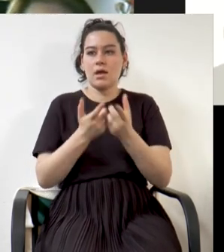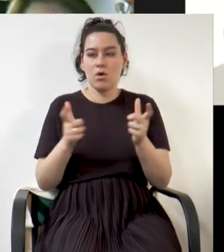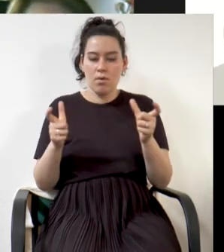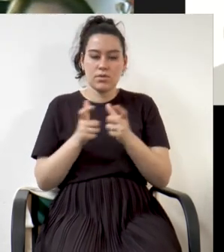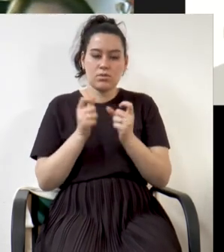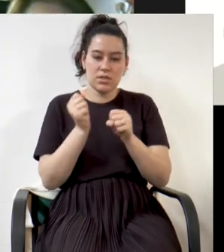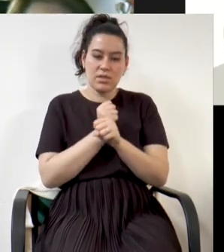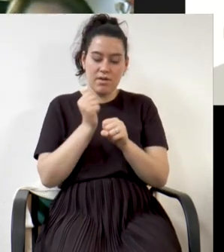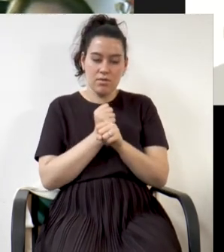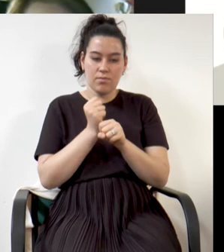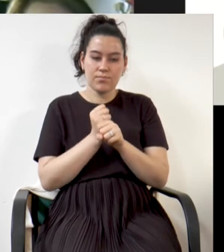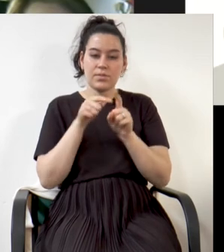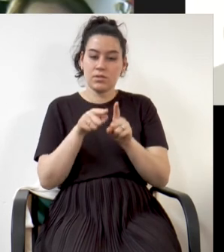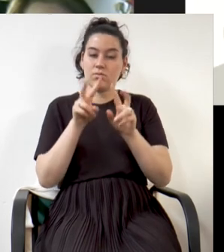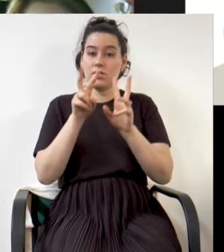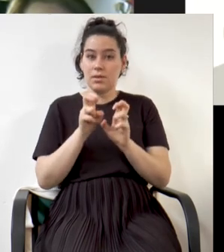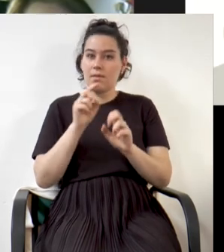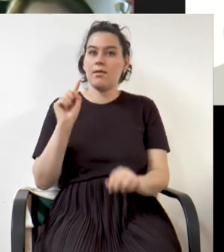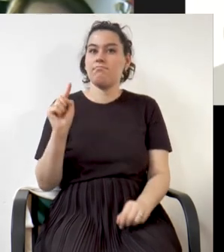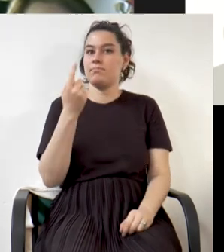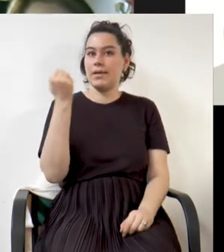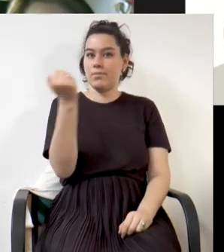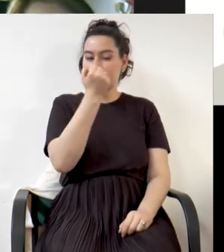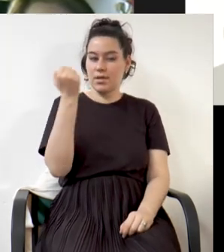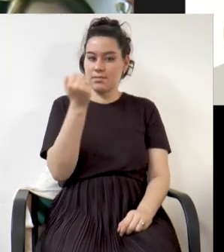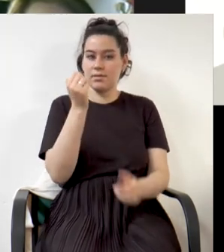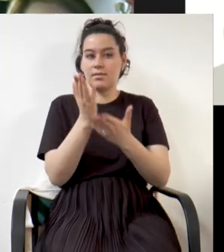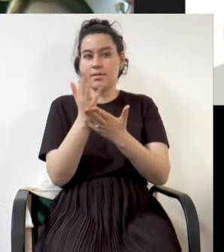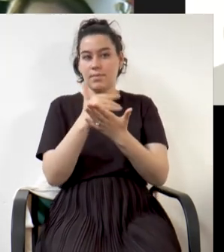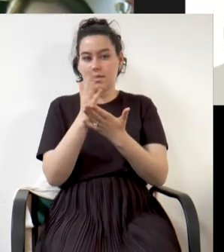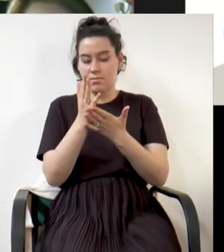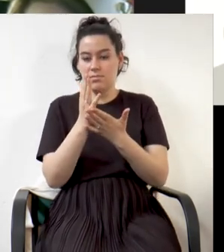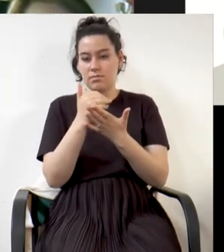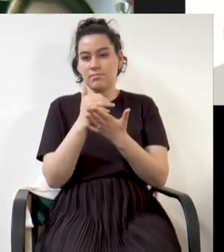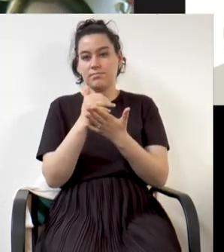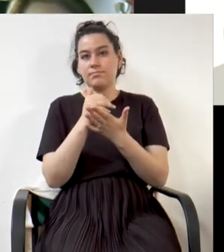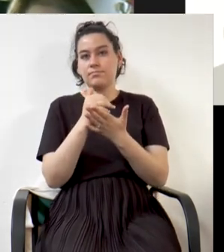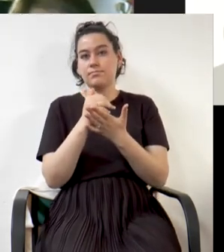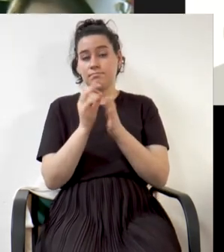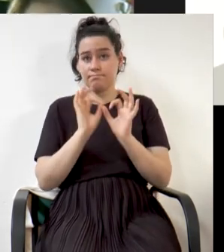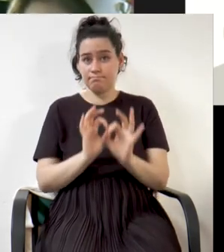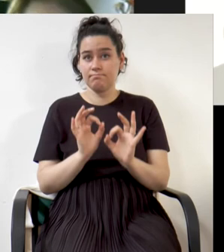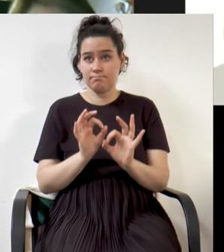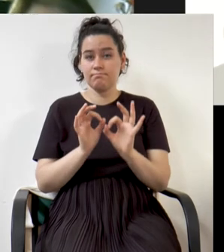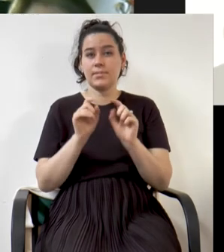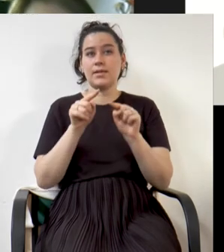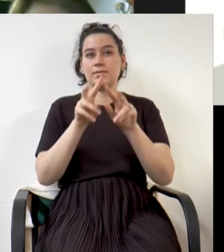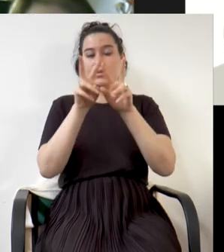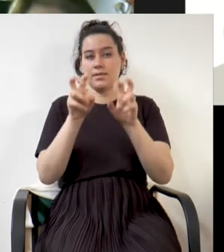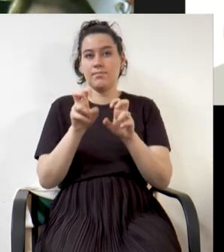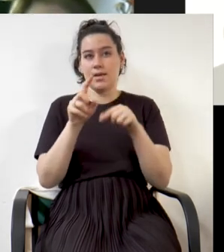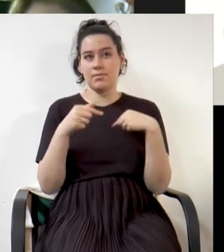trabajo adecuadas son cuestiones centrales. Sin eso, los departamentos son una cáscara vacía. ¿Tá? Y en ese sentido